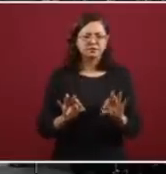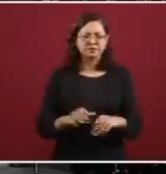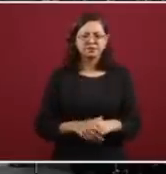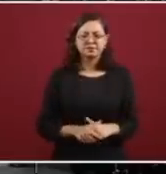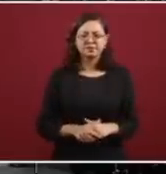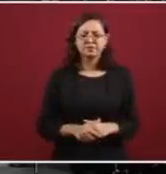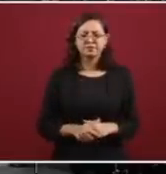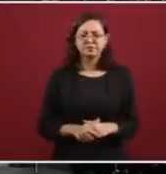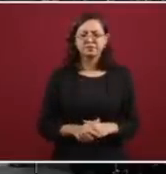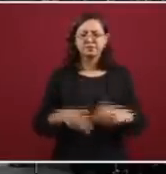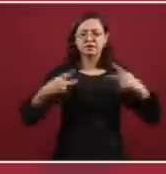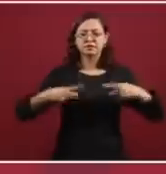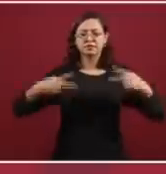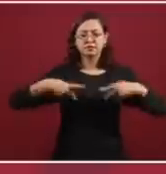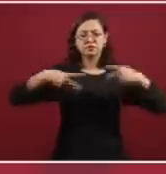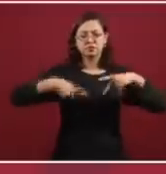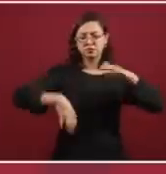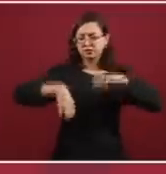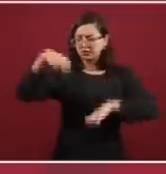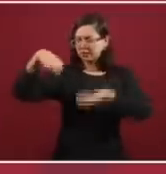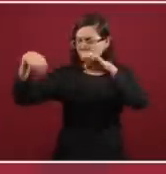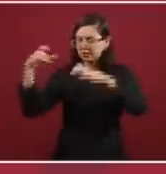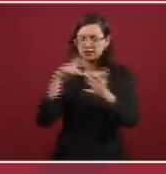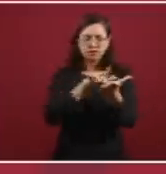el apoyo a los adultos mayores,